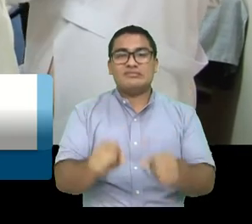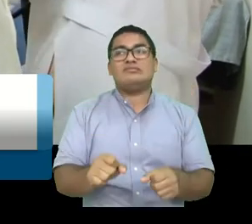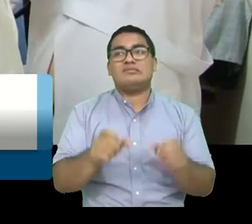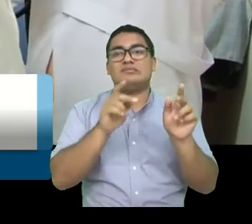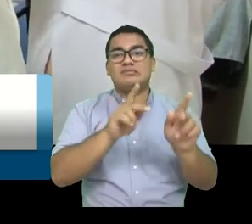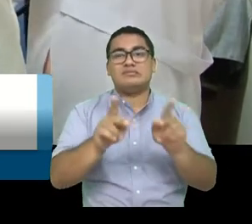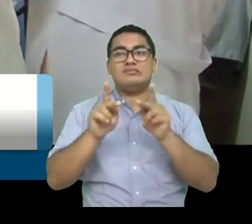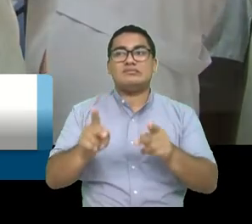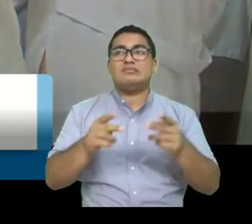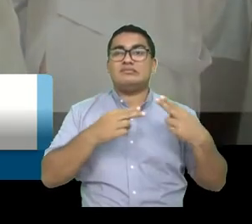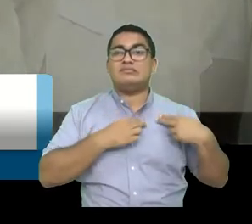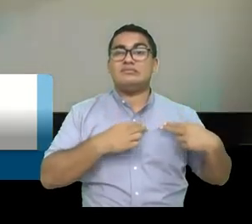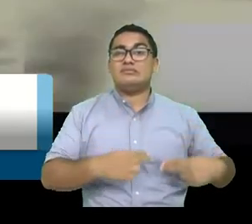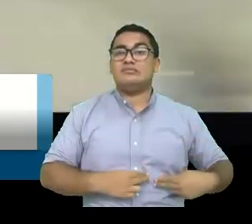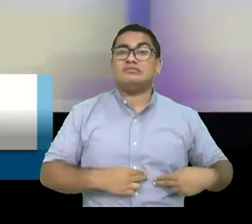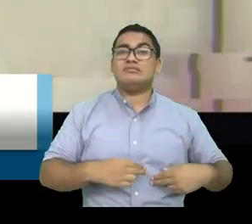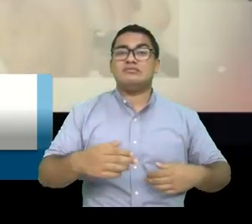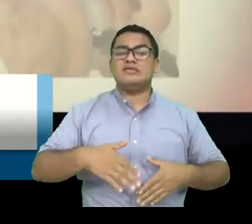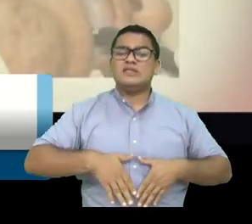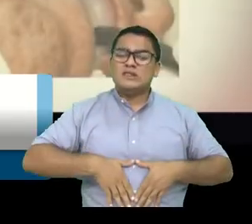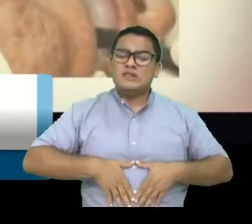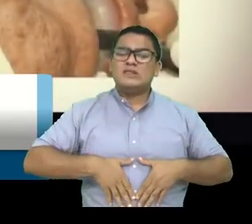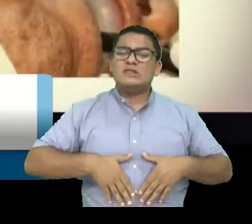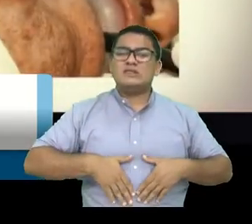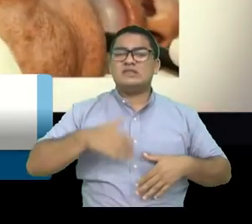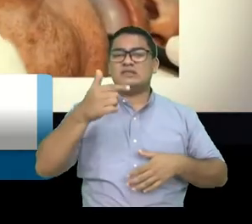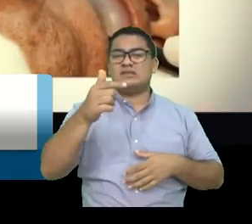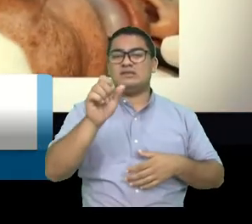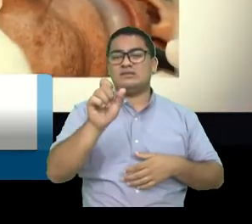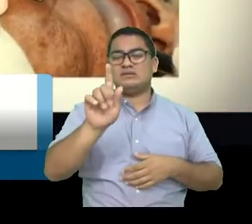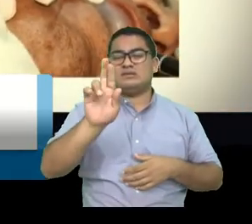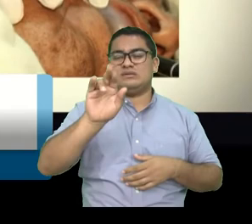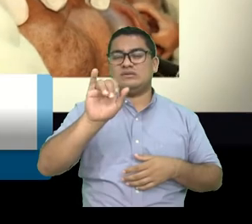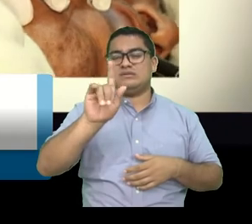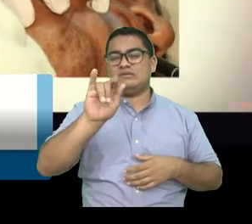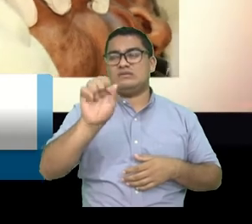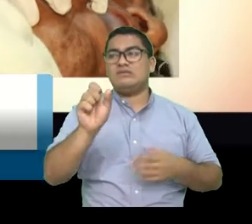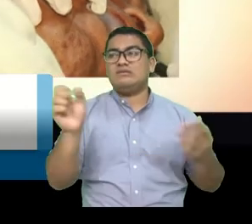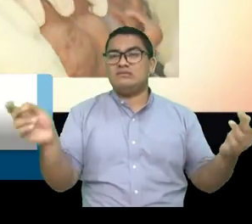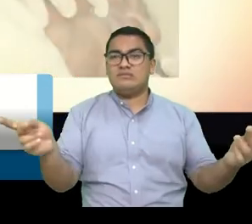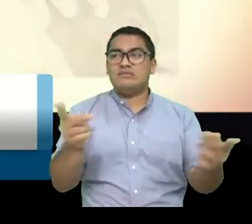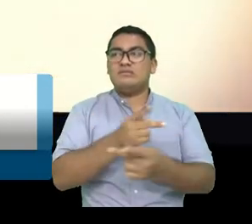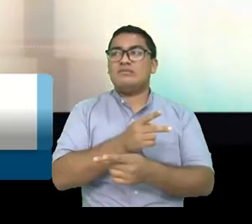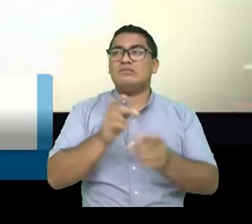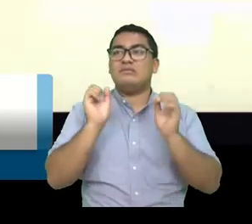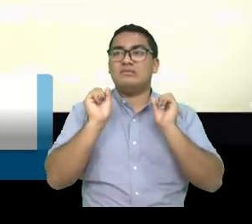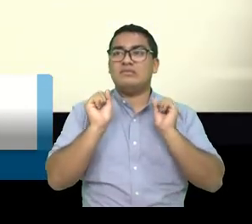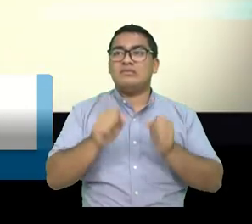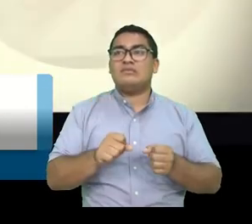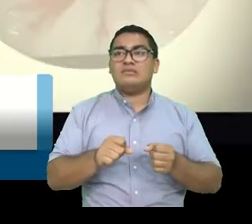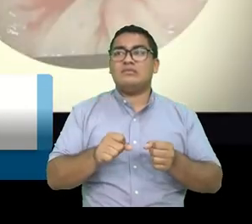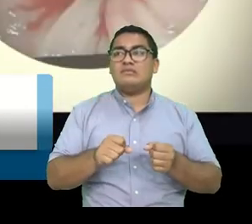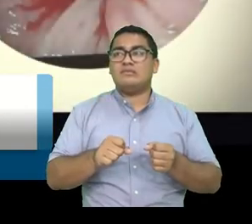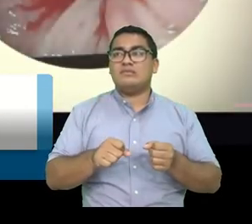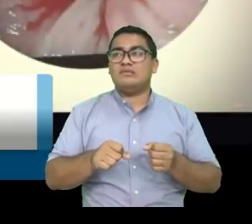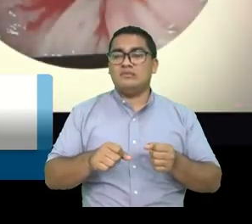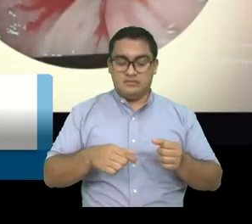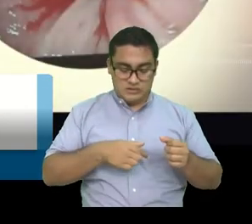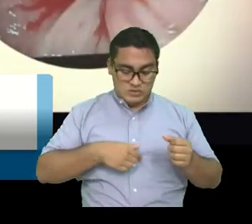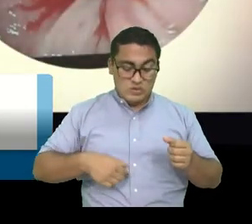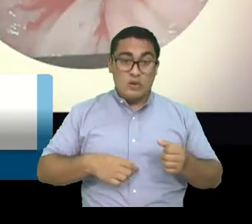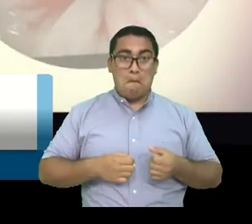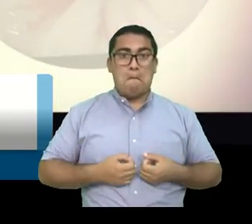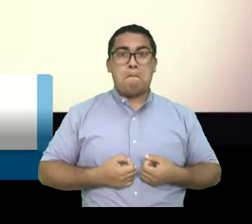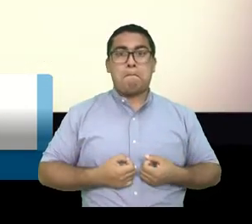humano, que tenga una gastritis grave? Bueno, las gastritis pueden llegar a tener incluso ruptura de la mucosa. La ruptura, lo que me hablaba. Ya cuando ya